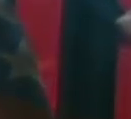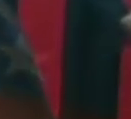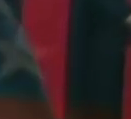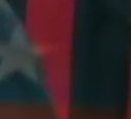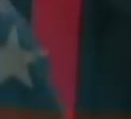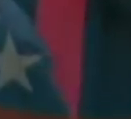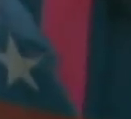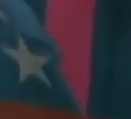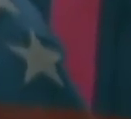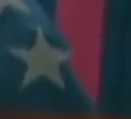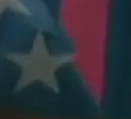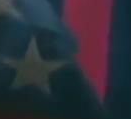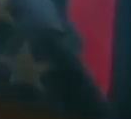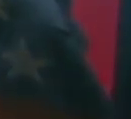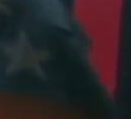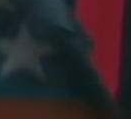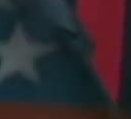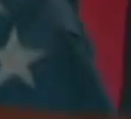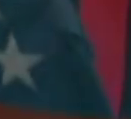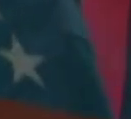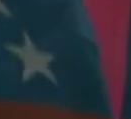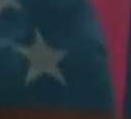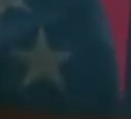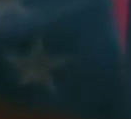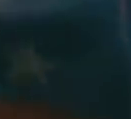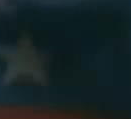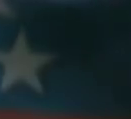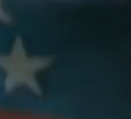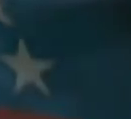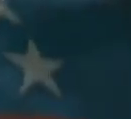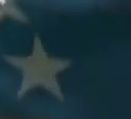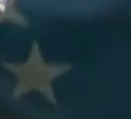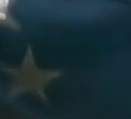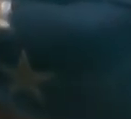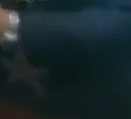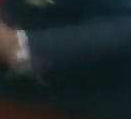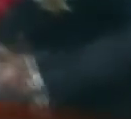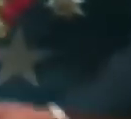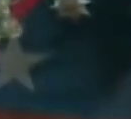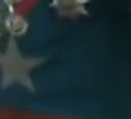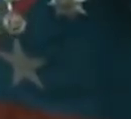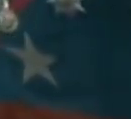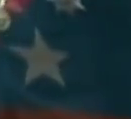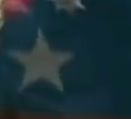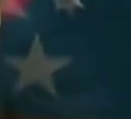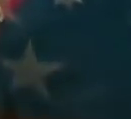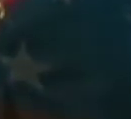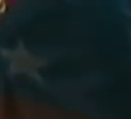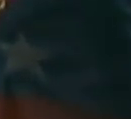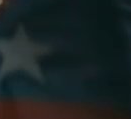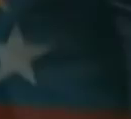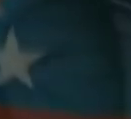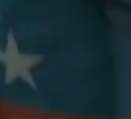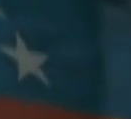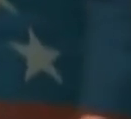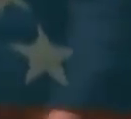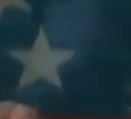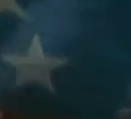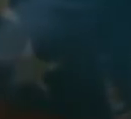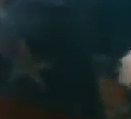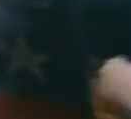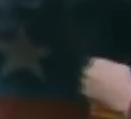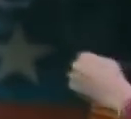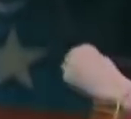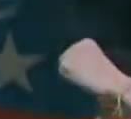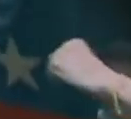comicios venideros hasta el próximo 25 de febrero, por lo que además invitó a habilitar las embajadas y consulados